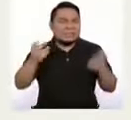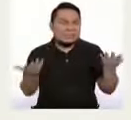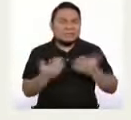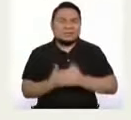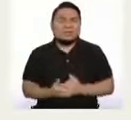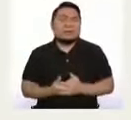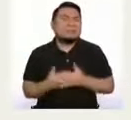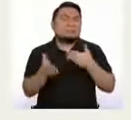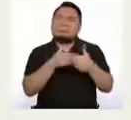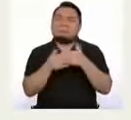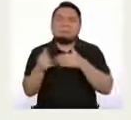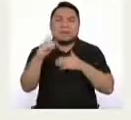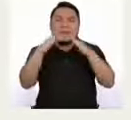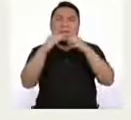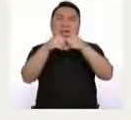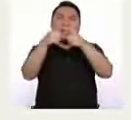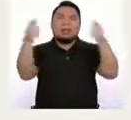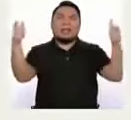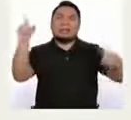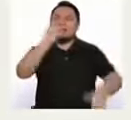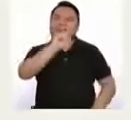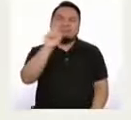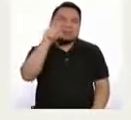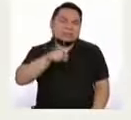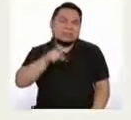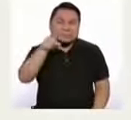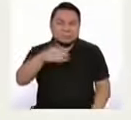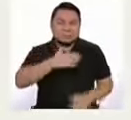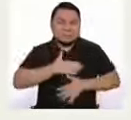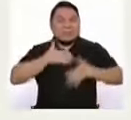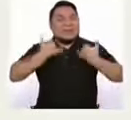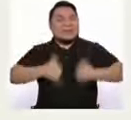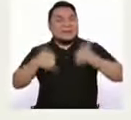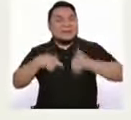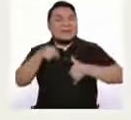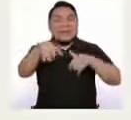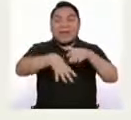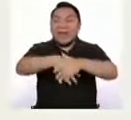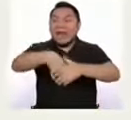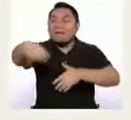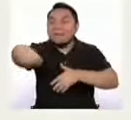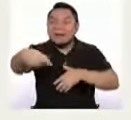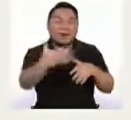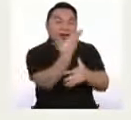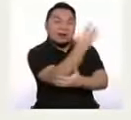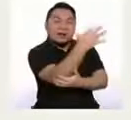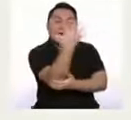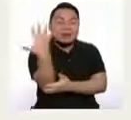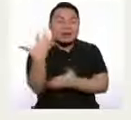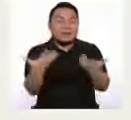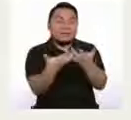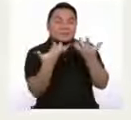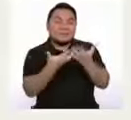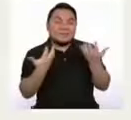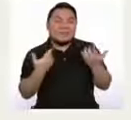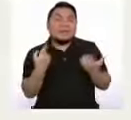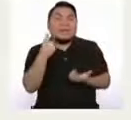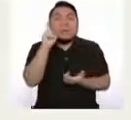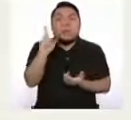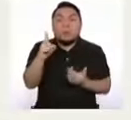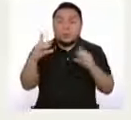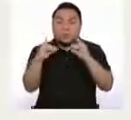Claro que no es necesario. Pueden divertirse con este juego en un patio, un jardín o incluso en solo